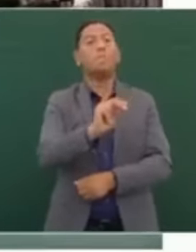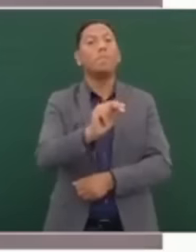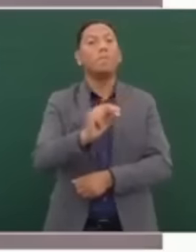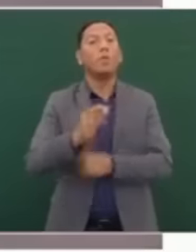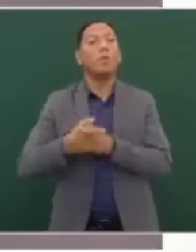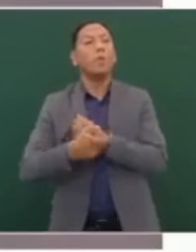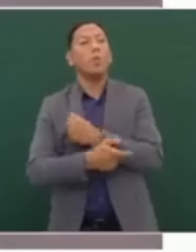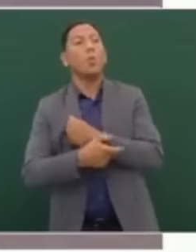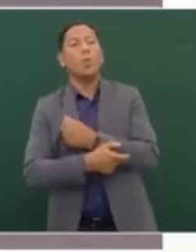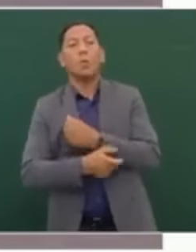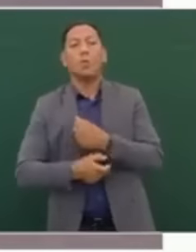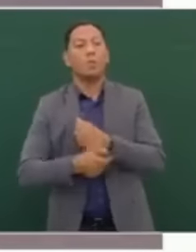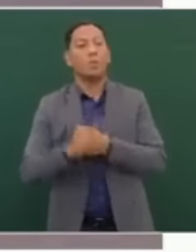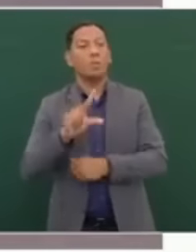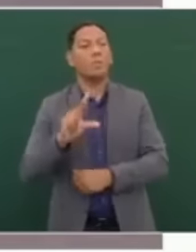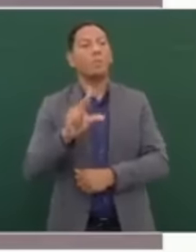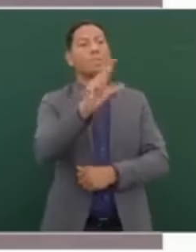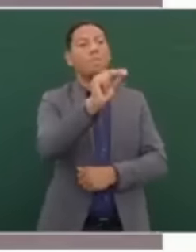corrupción,